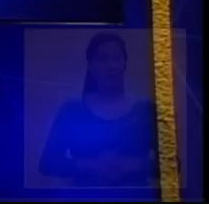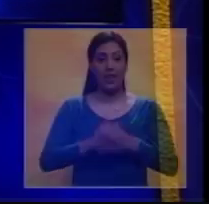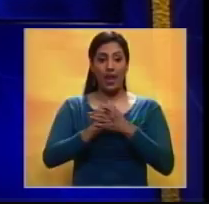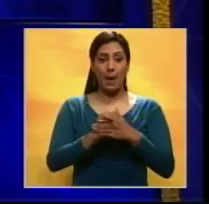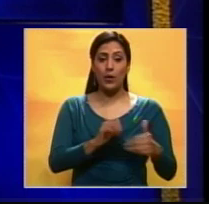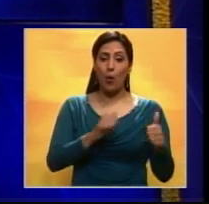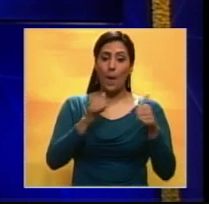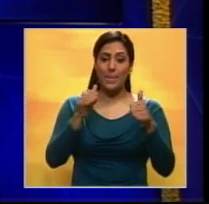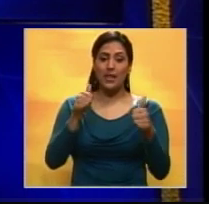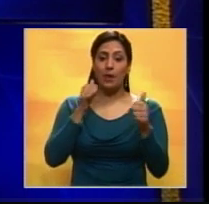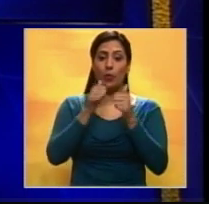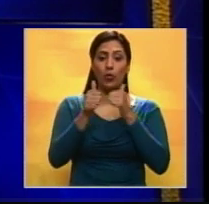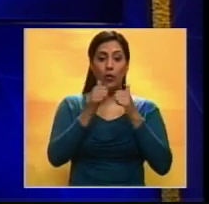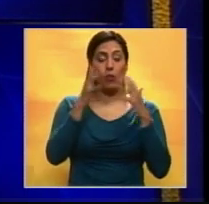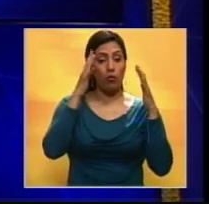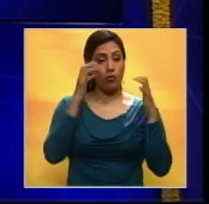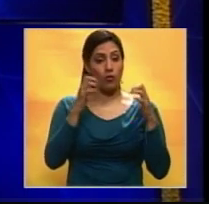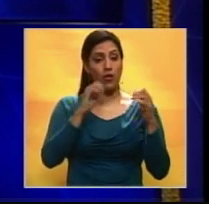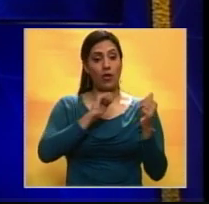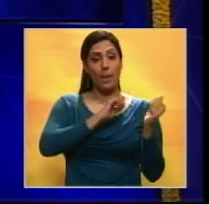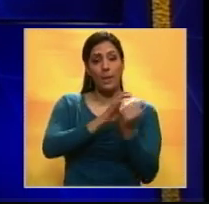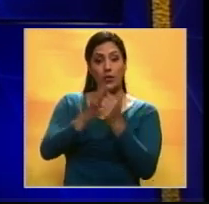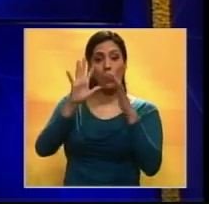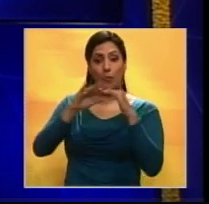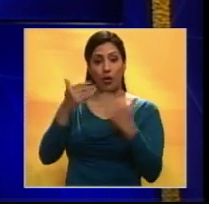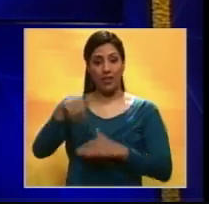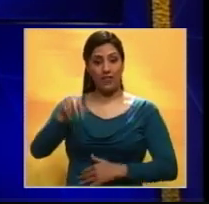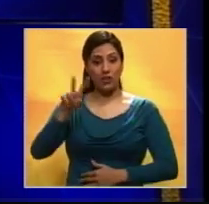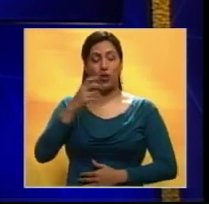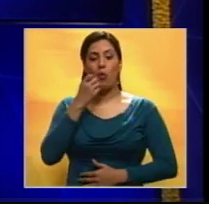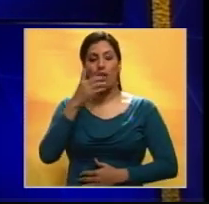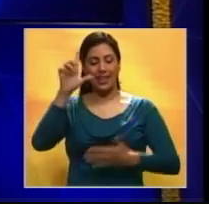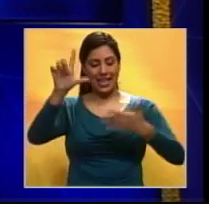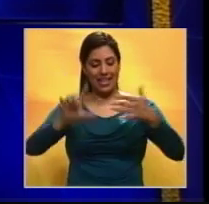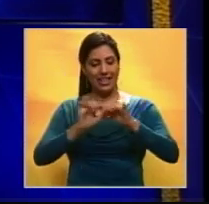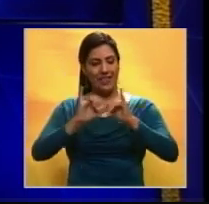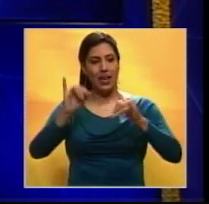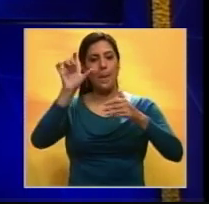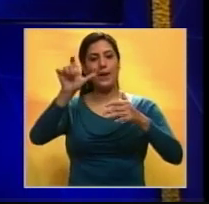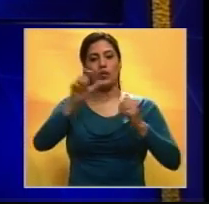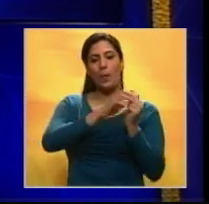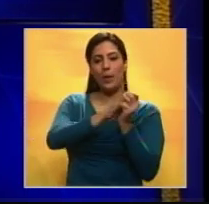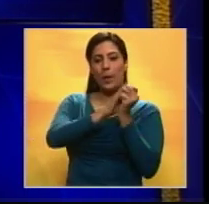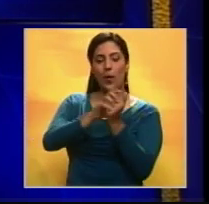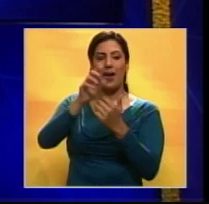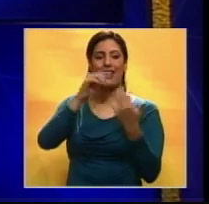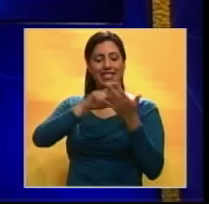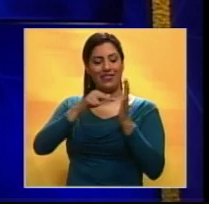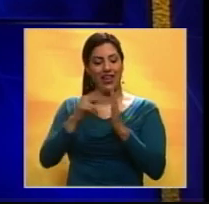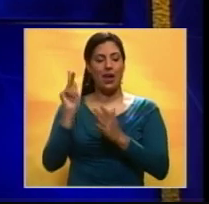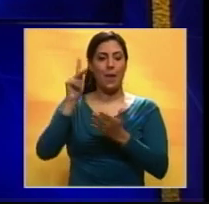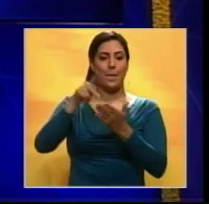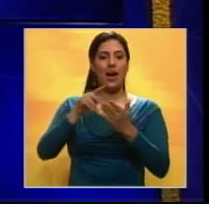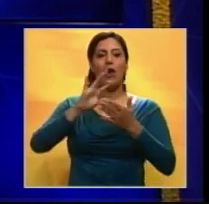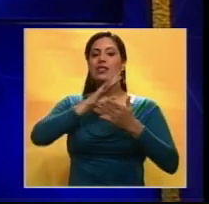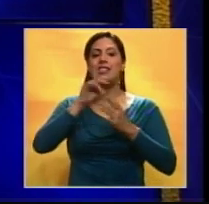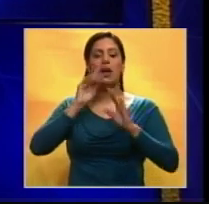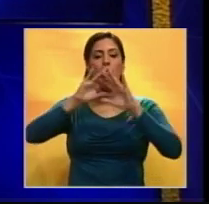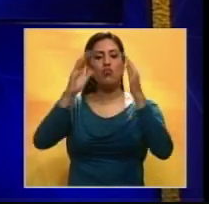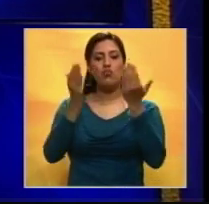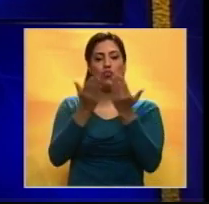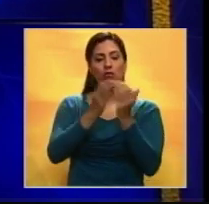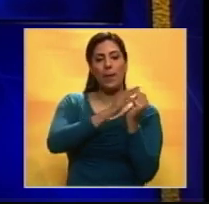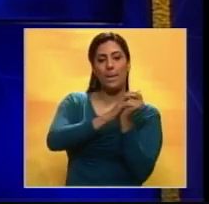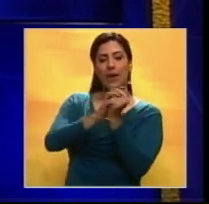Amigas y amigos, iniciamos los deportes con béisbol porque Venezuela conocerá esta noche la lista definitiva de peloteros que representarán al país en el Clásico Mundial de